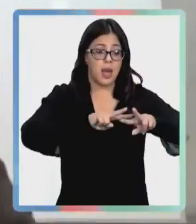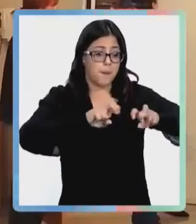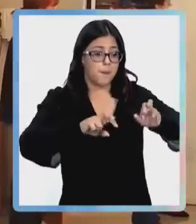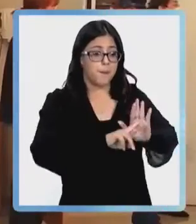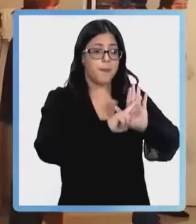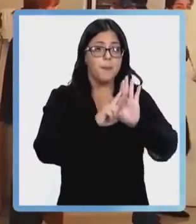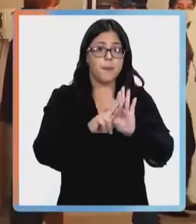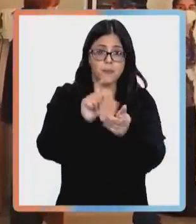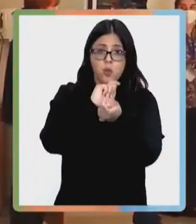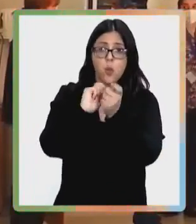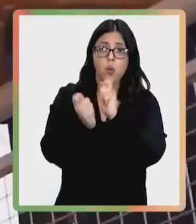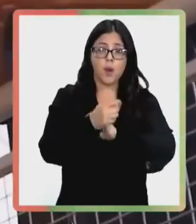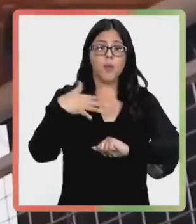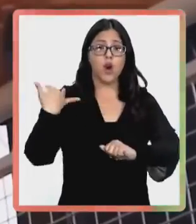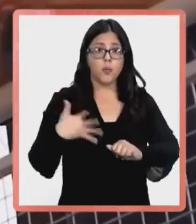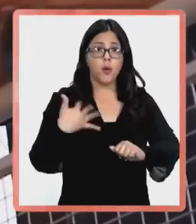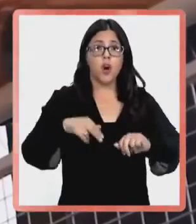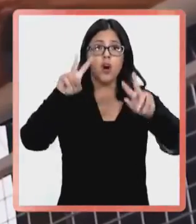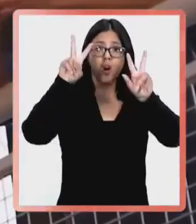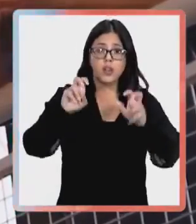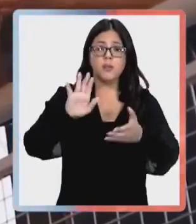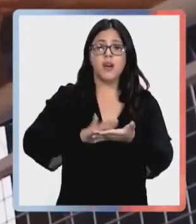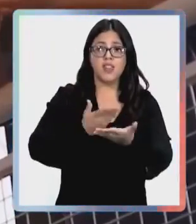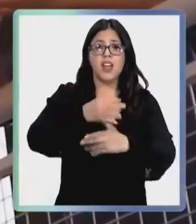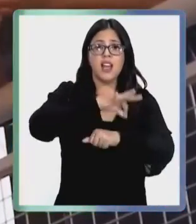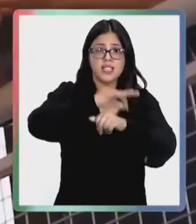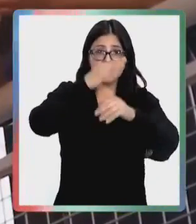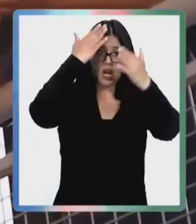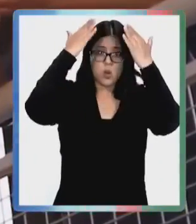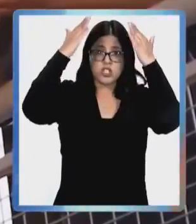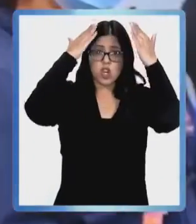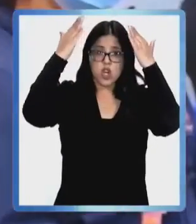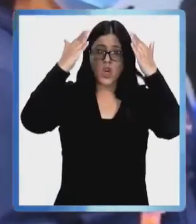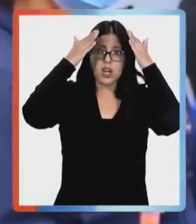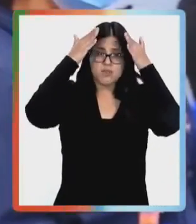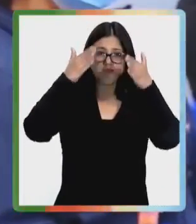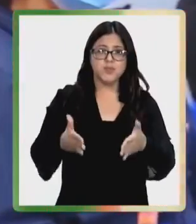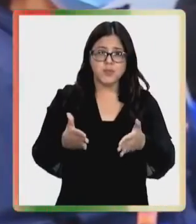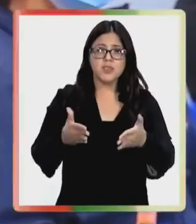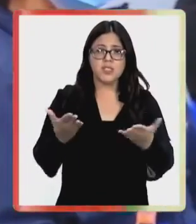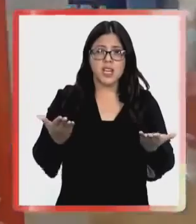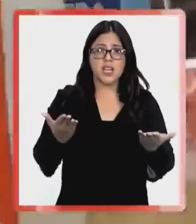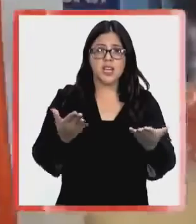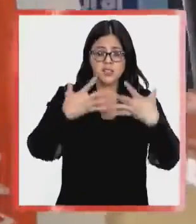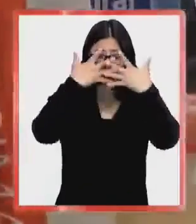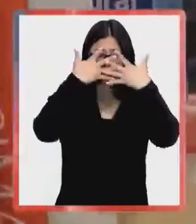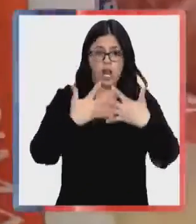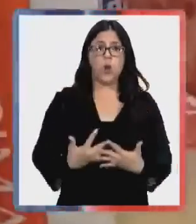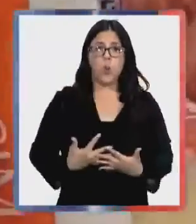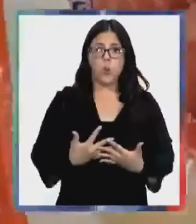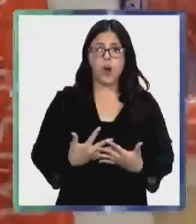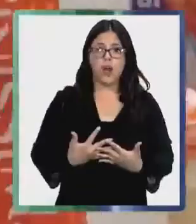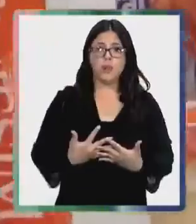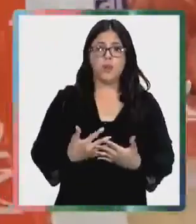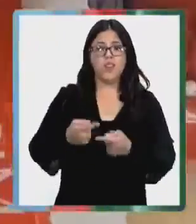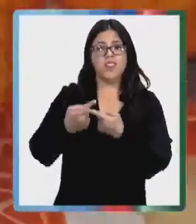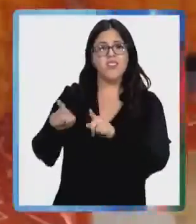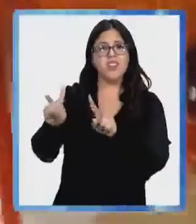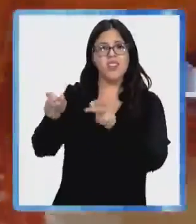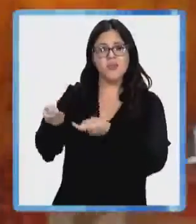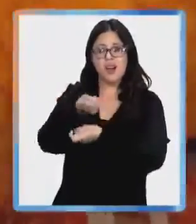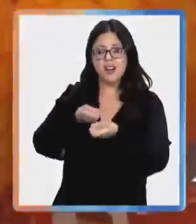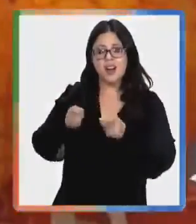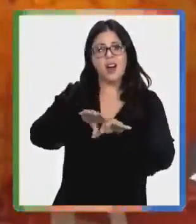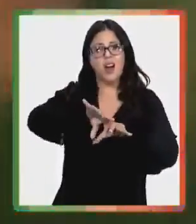personas. La investigación representa un cambio significativo en el abordaje de la salud mental. Históricamente, el énfasis ha sido más biológico y los